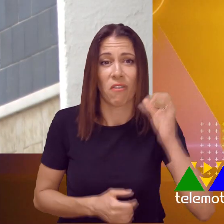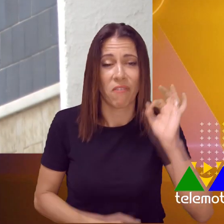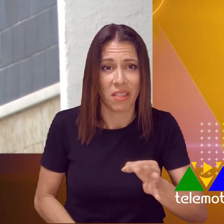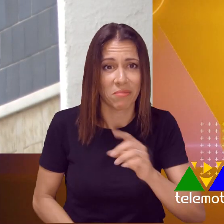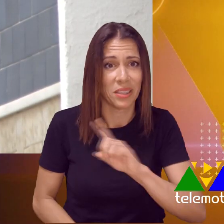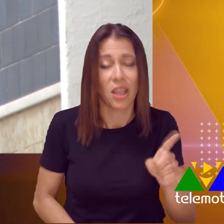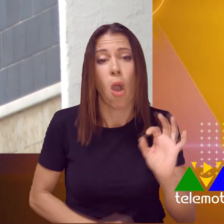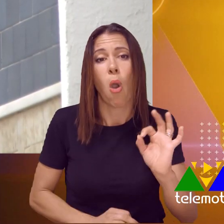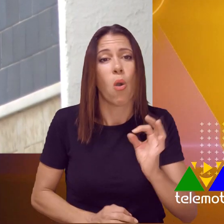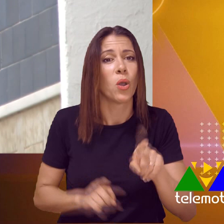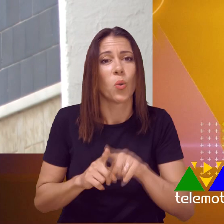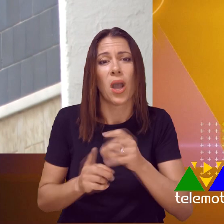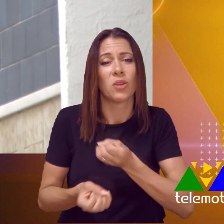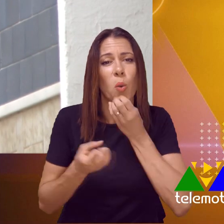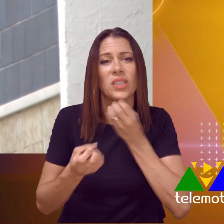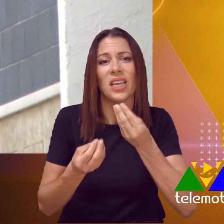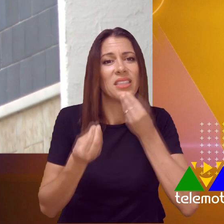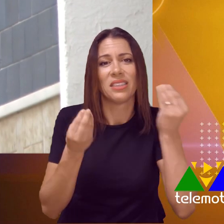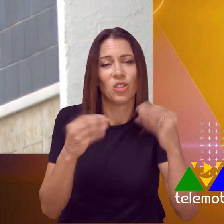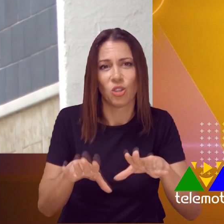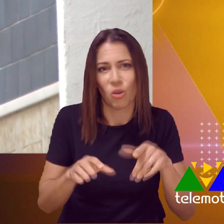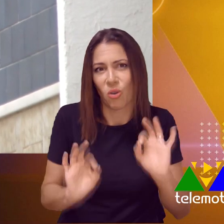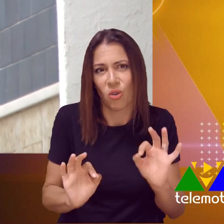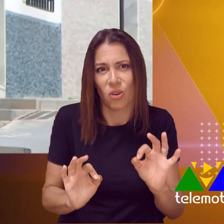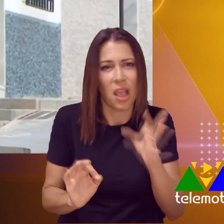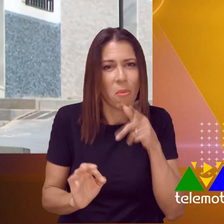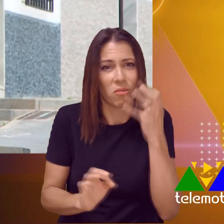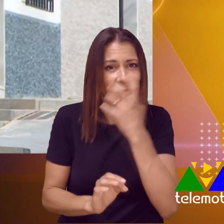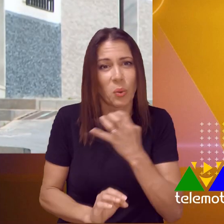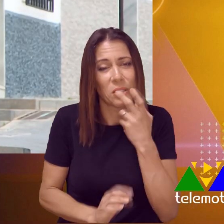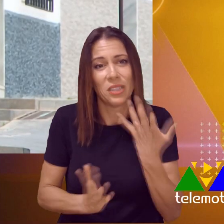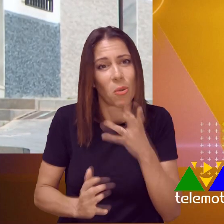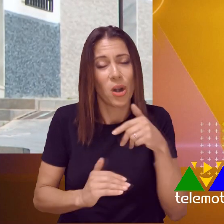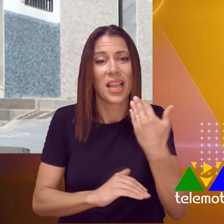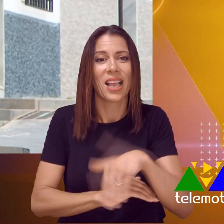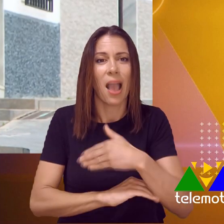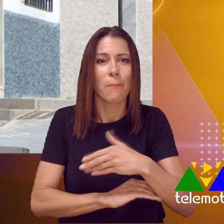exclusivamente una leyenda de este